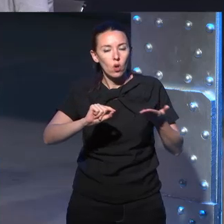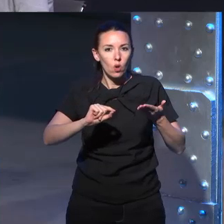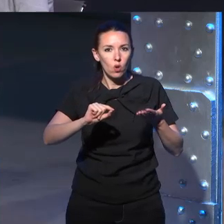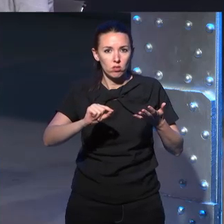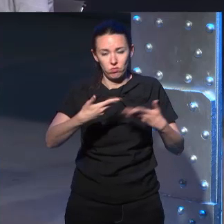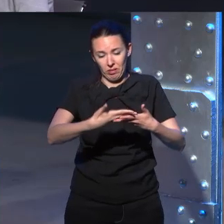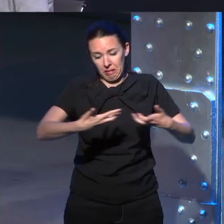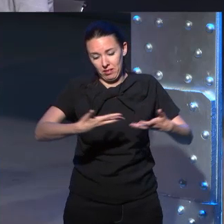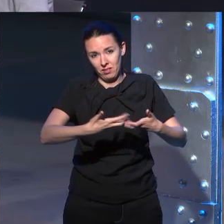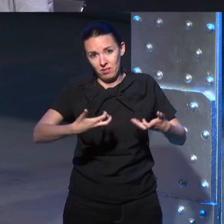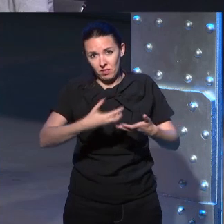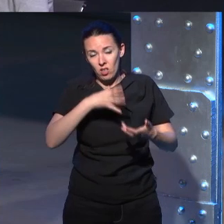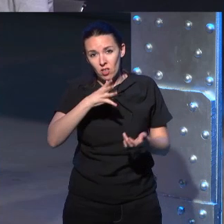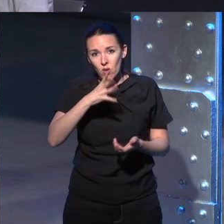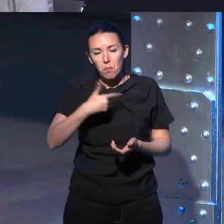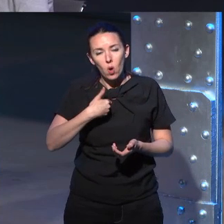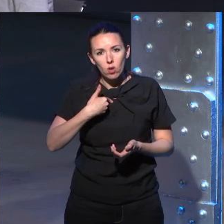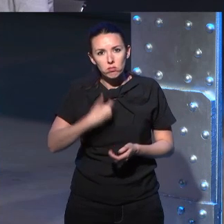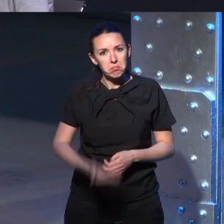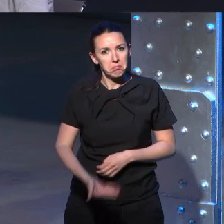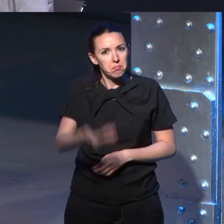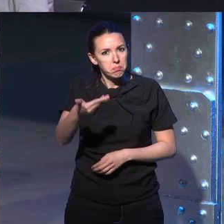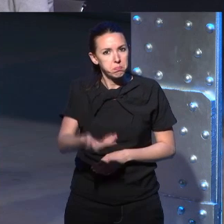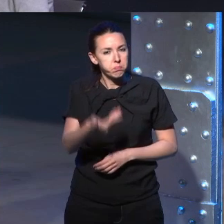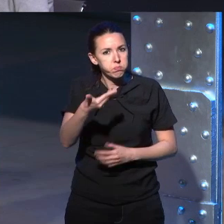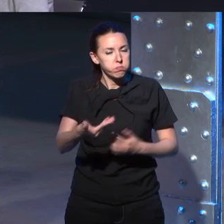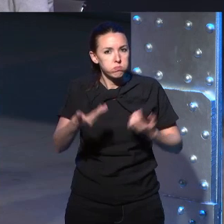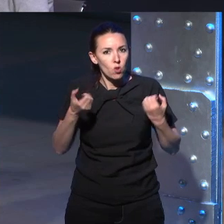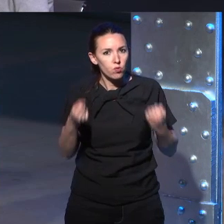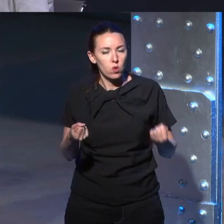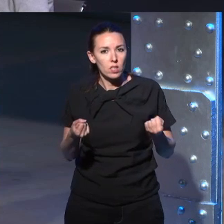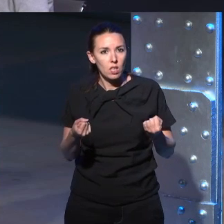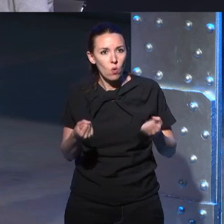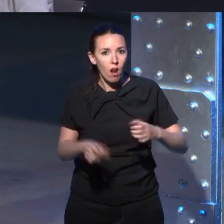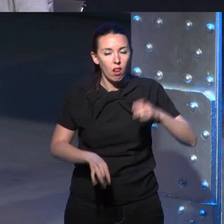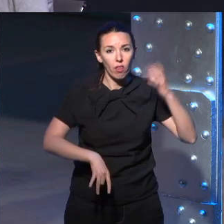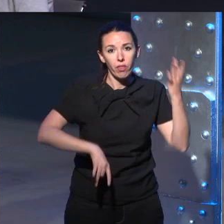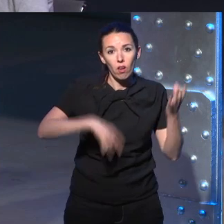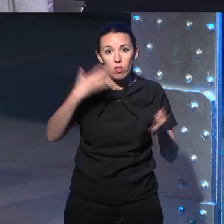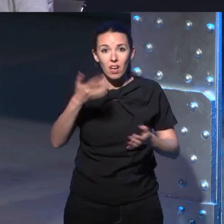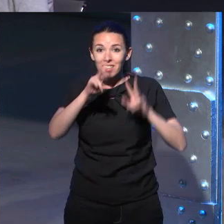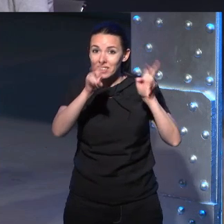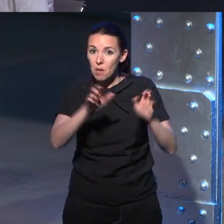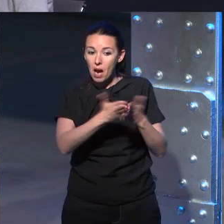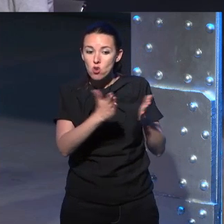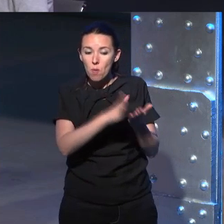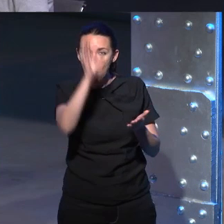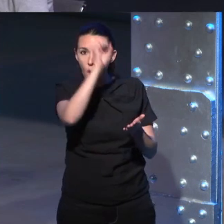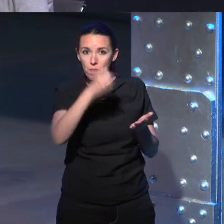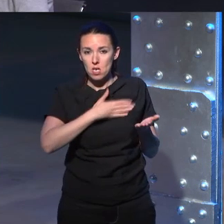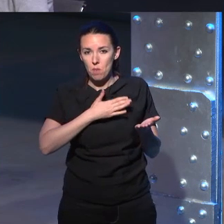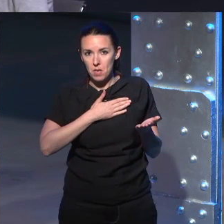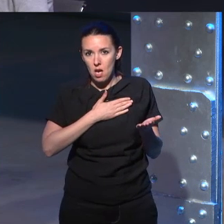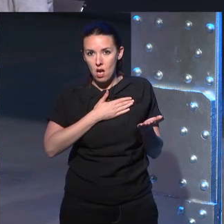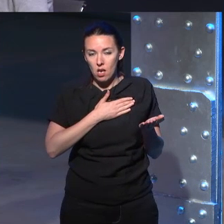unas líneas porque me importa mucho no improvisar sobre lo que tu novela me parece, que luego no me